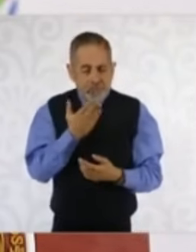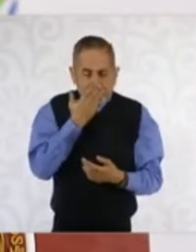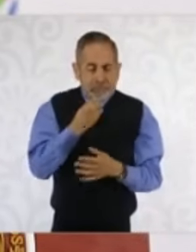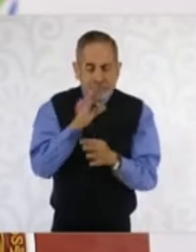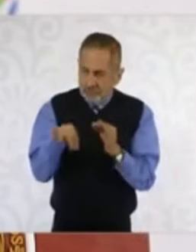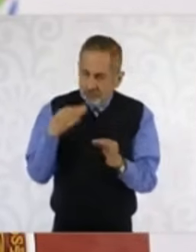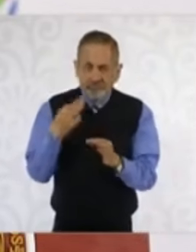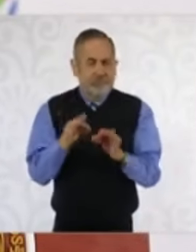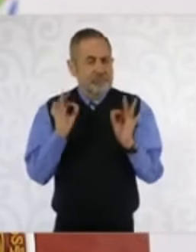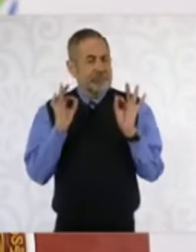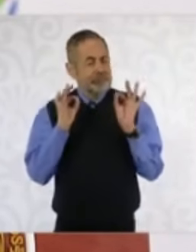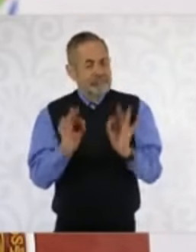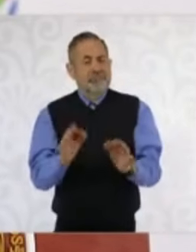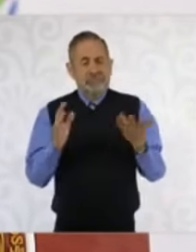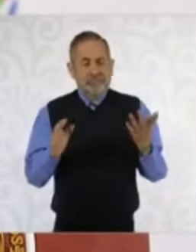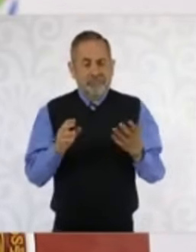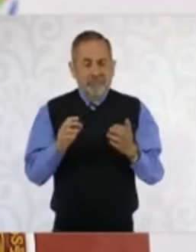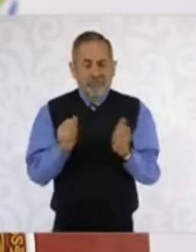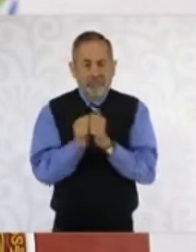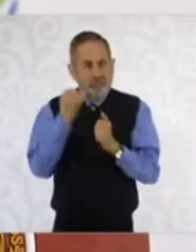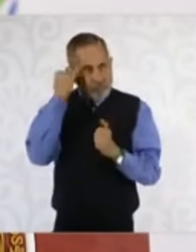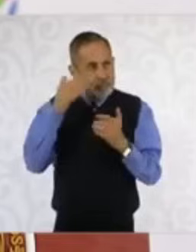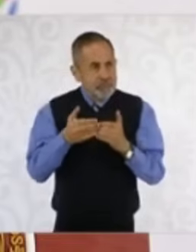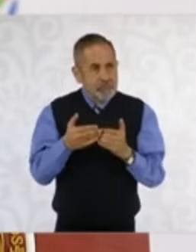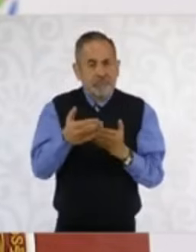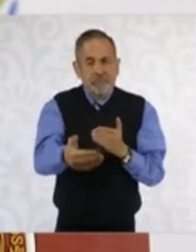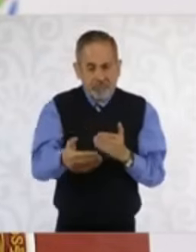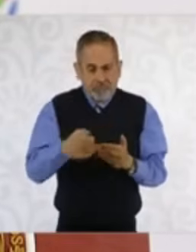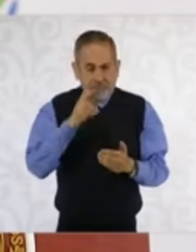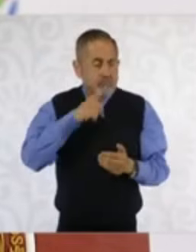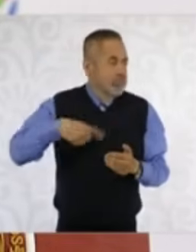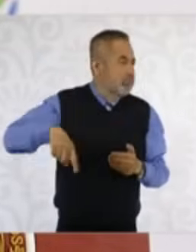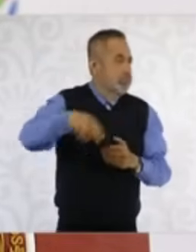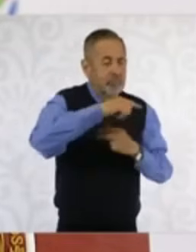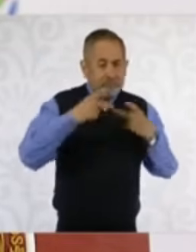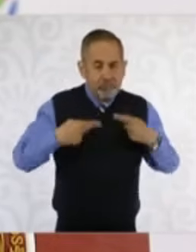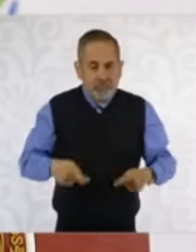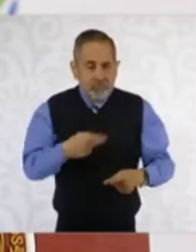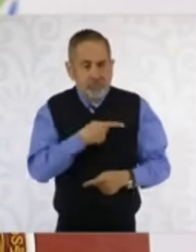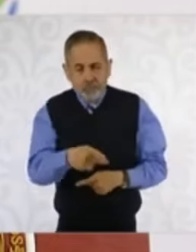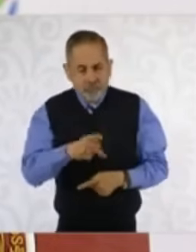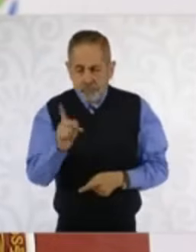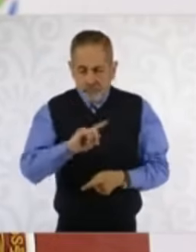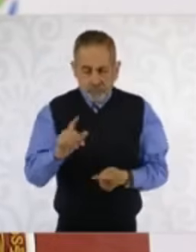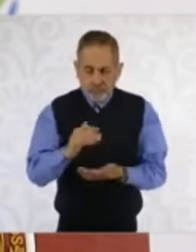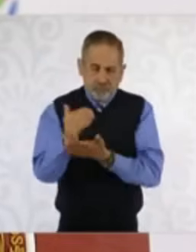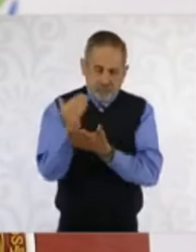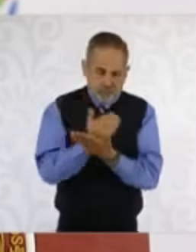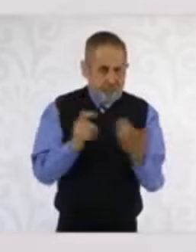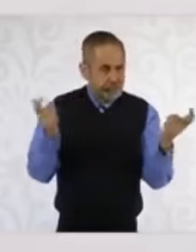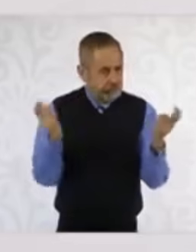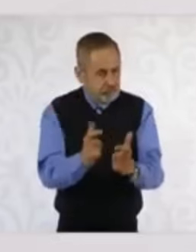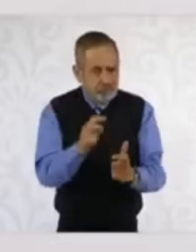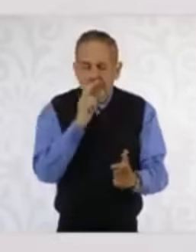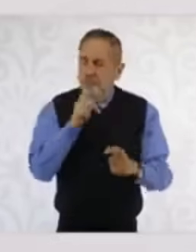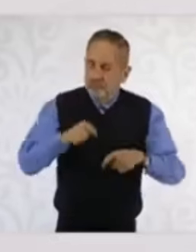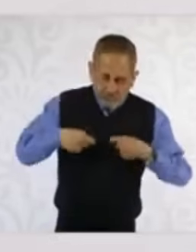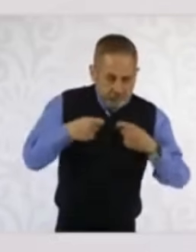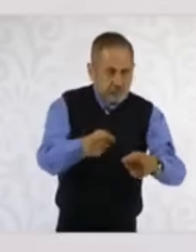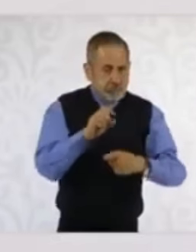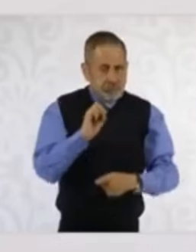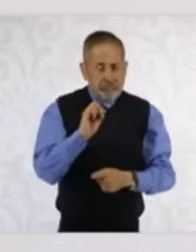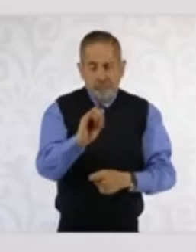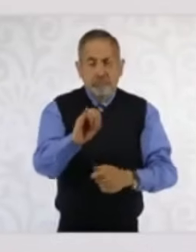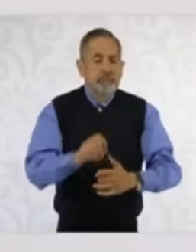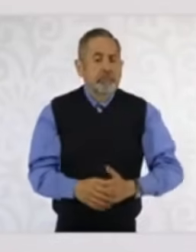Afores, tanto en el IMSS como en el ISSSTE, pueden ser beneficiarios de este fondo de pensiones. Se están pagando los complementos para que no les toquen